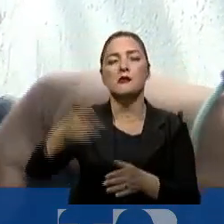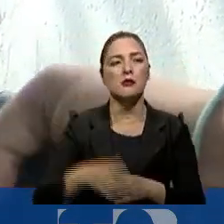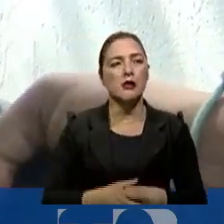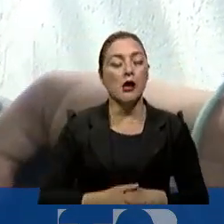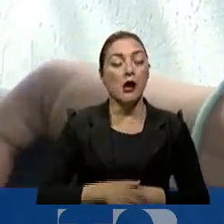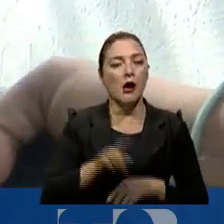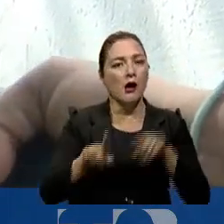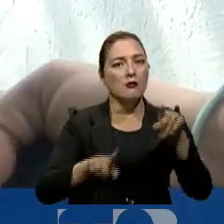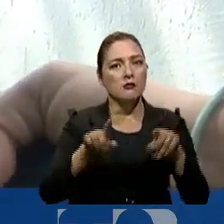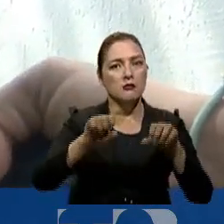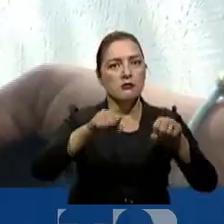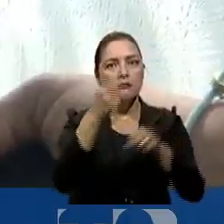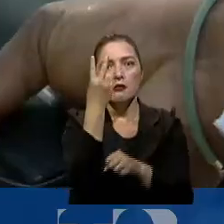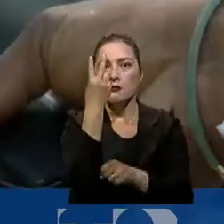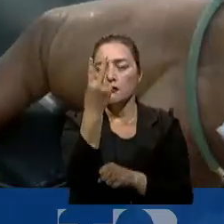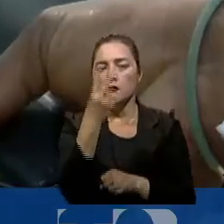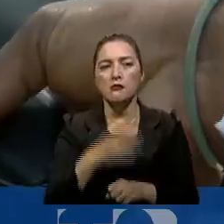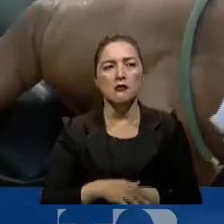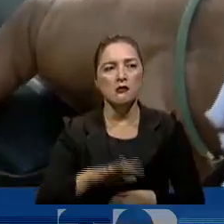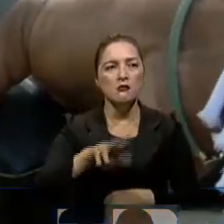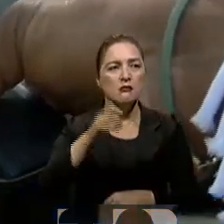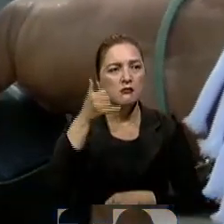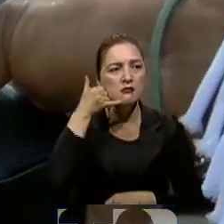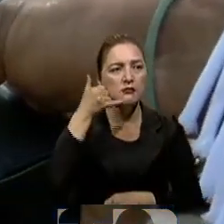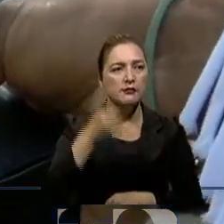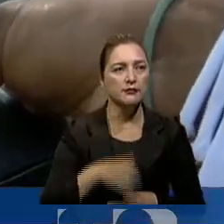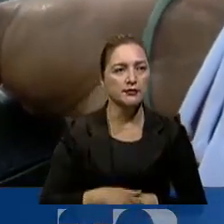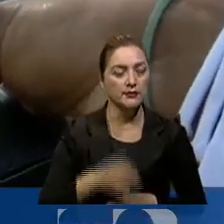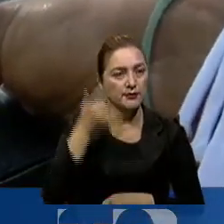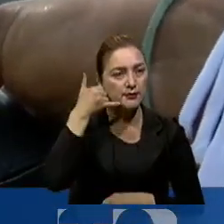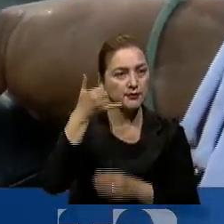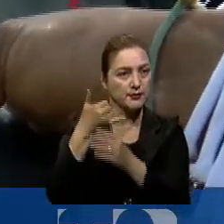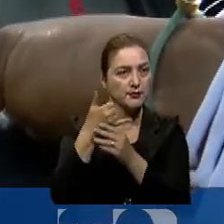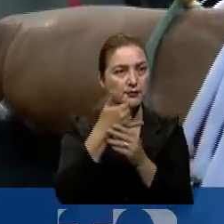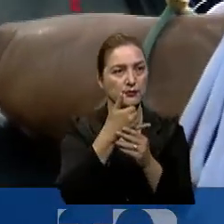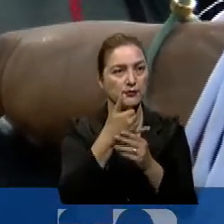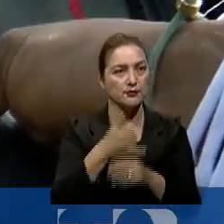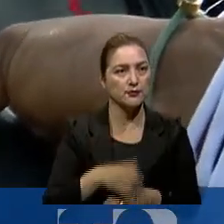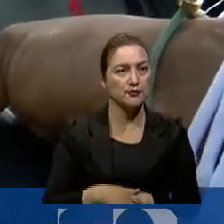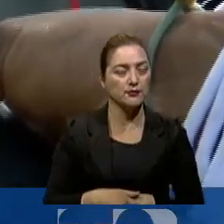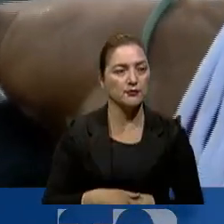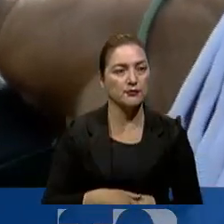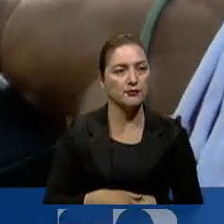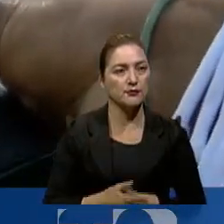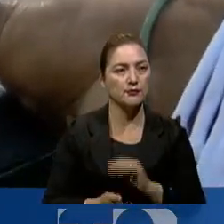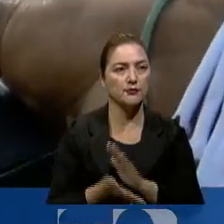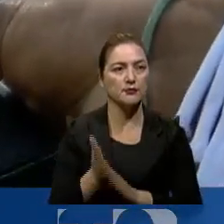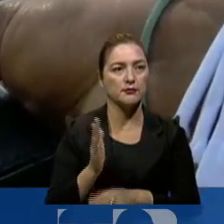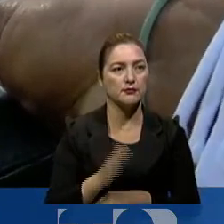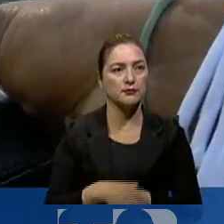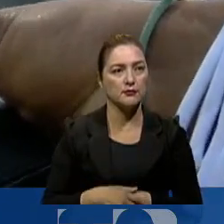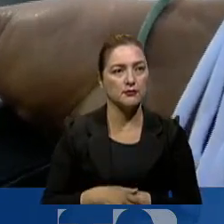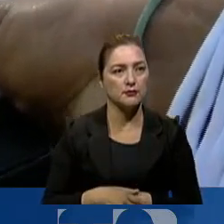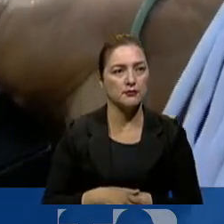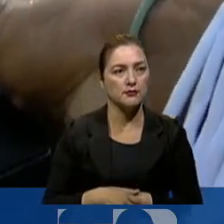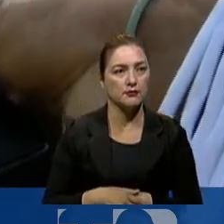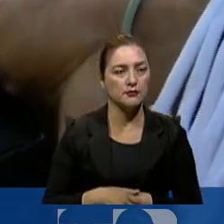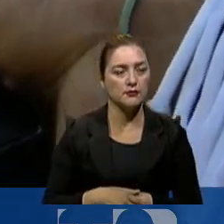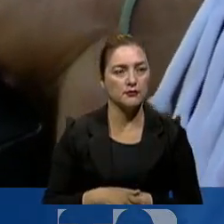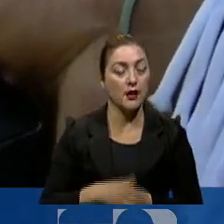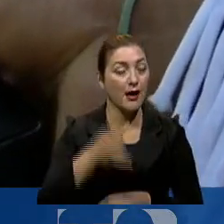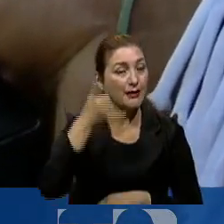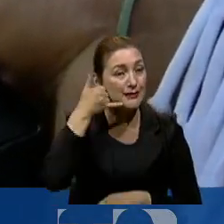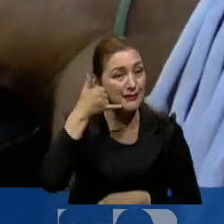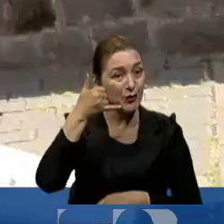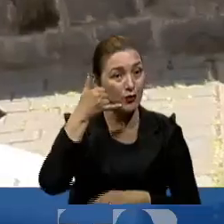motos inclusive, te roban el teléfono. Prácticamente nos roban los celulares, vienen en motos, nos arranchan y se van. Y nos dejan ahí, o sea, el celular